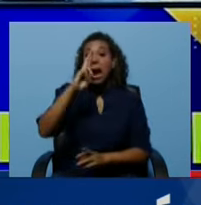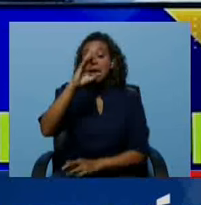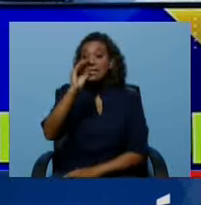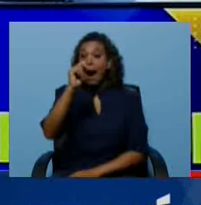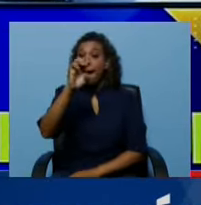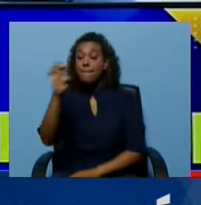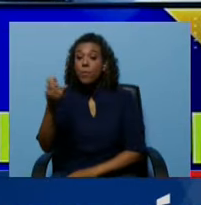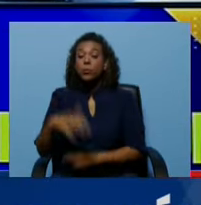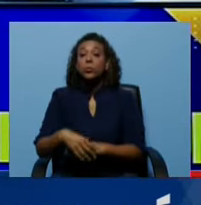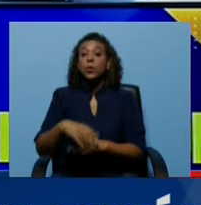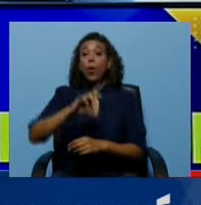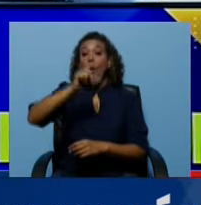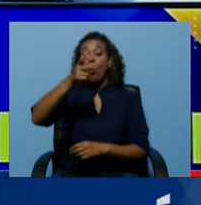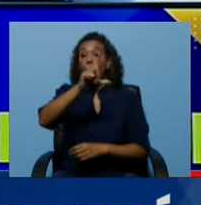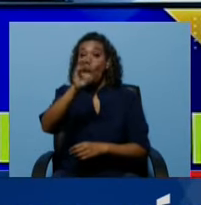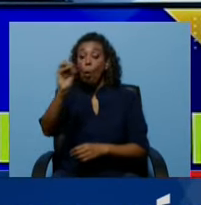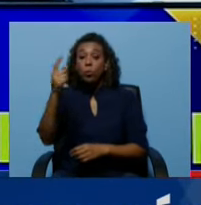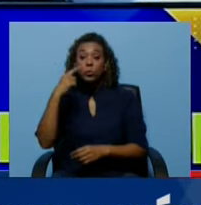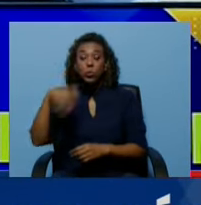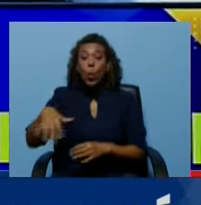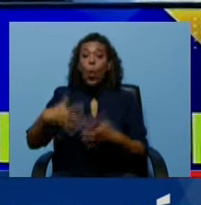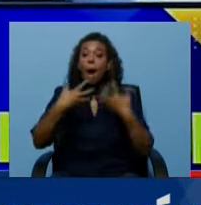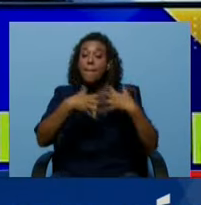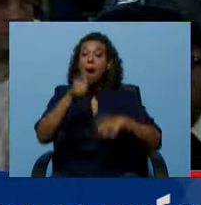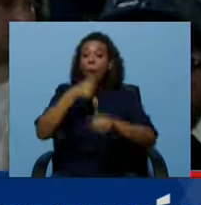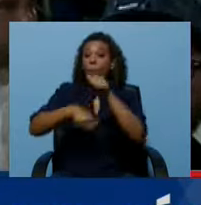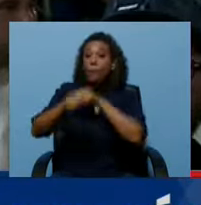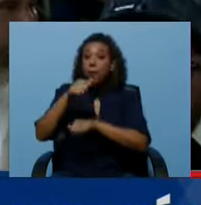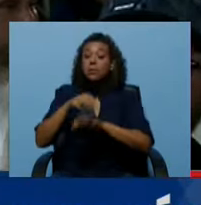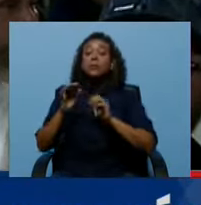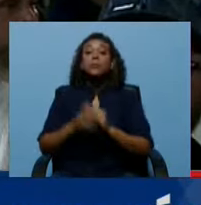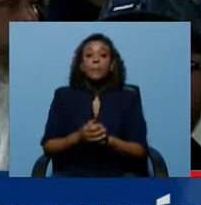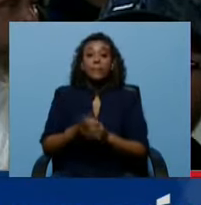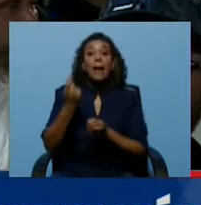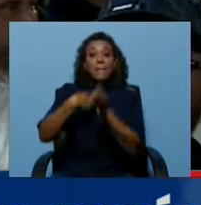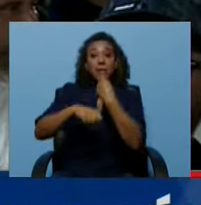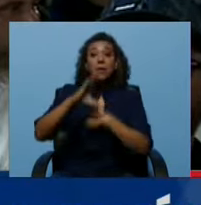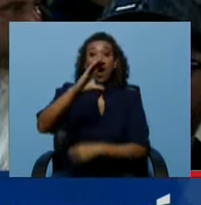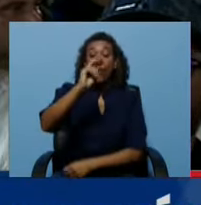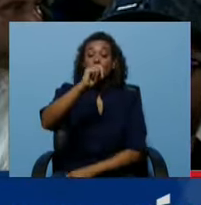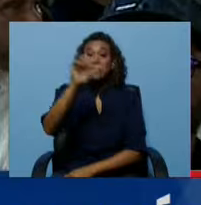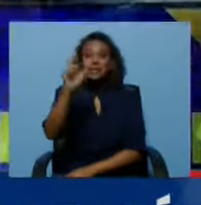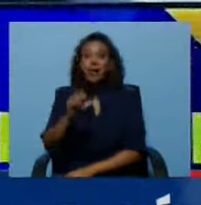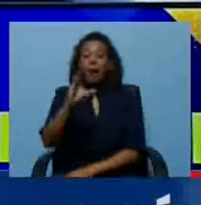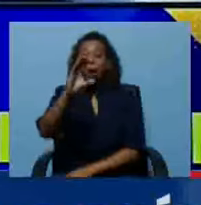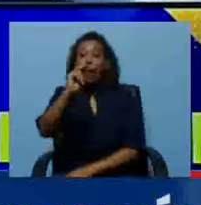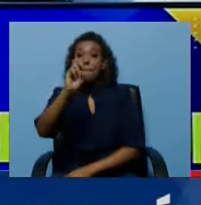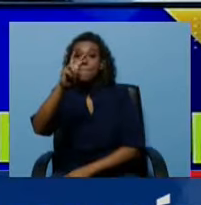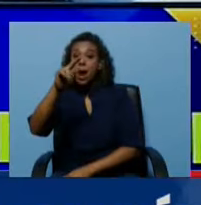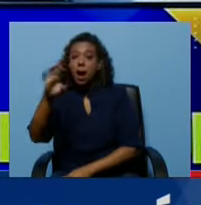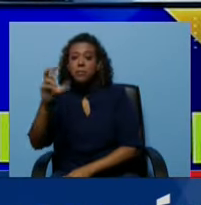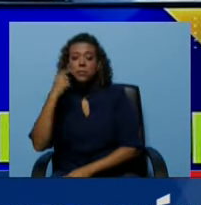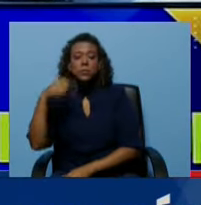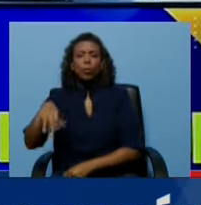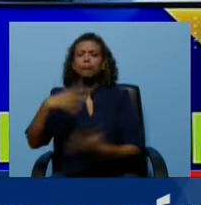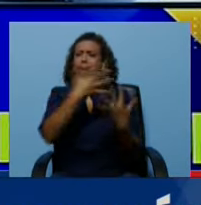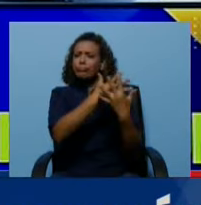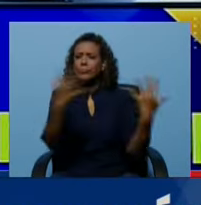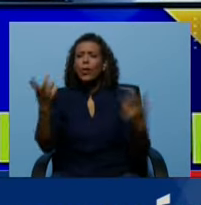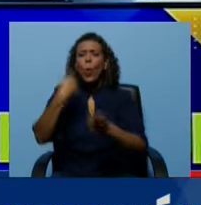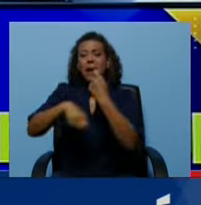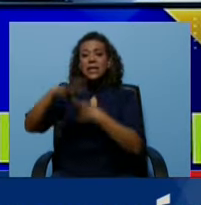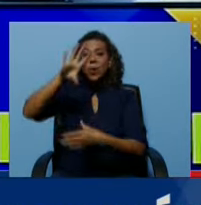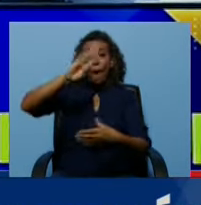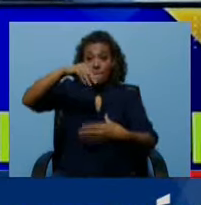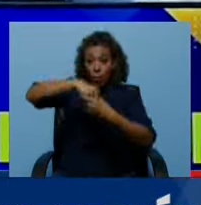Consejo Nacional de Comercio y los servicios Consecomercio, la gente de Consecomercio. Hay que seguir fortaleciendo comercio